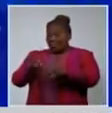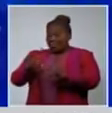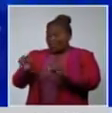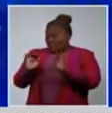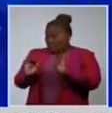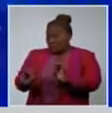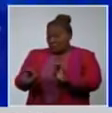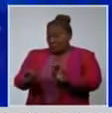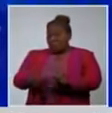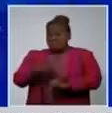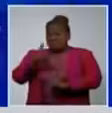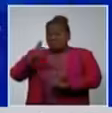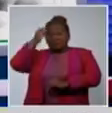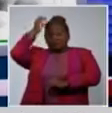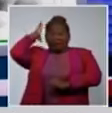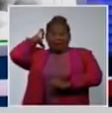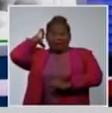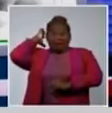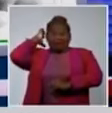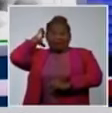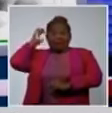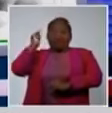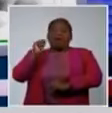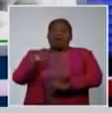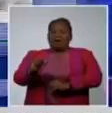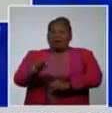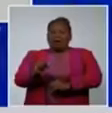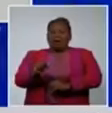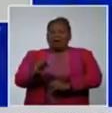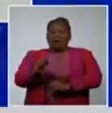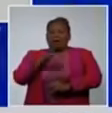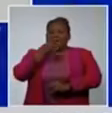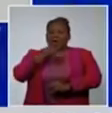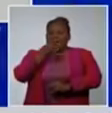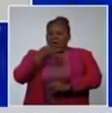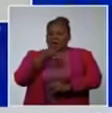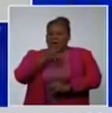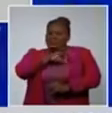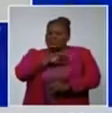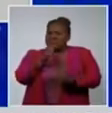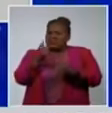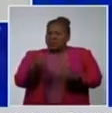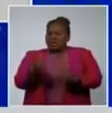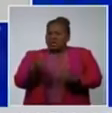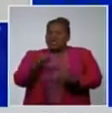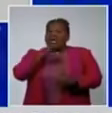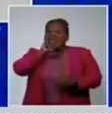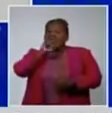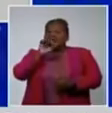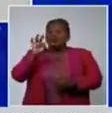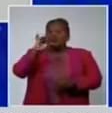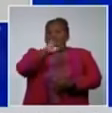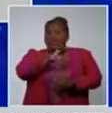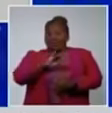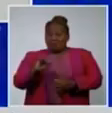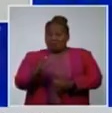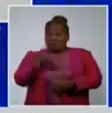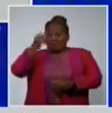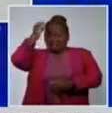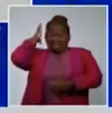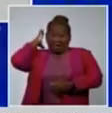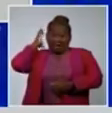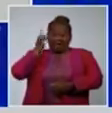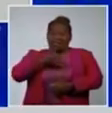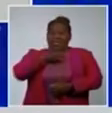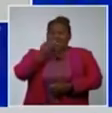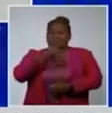bermúdez pues ha mostrado también su satisfacción en su cuenta oficial en twitter aquí tenemos la comunicación el presidente cuidado